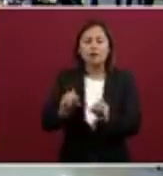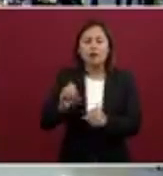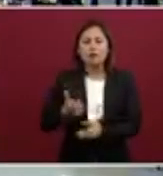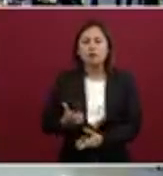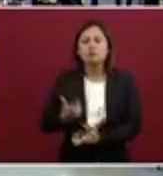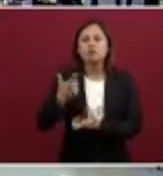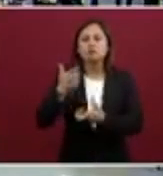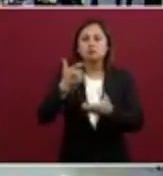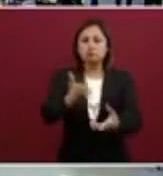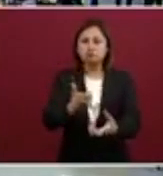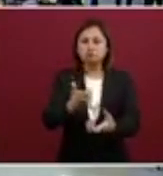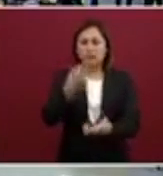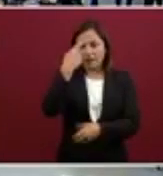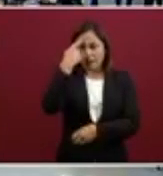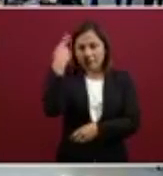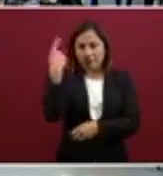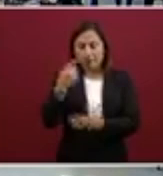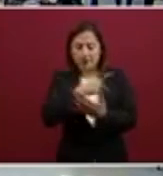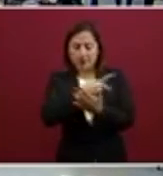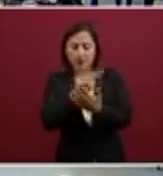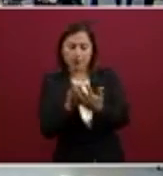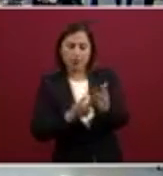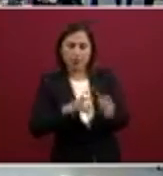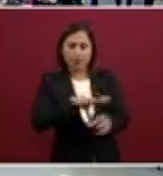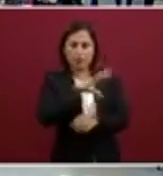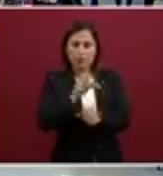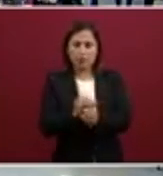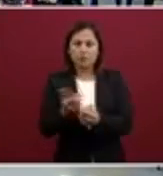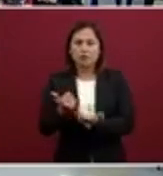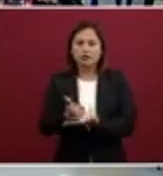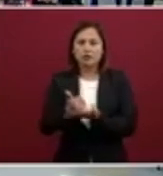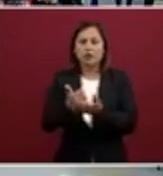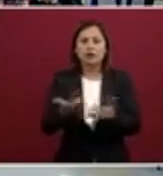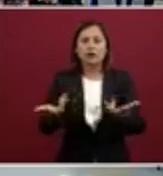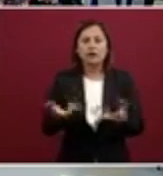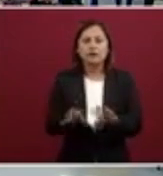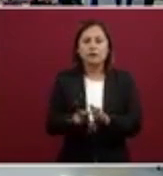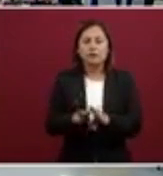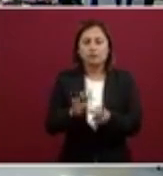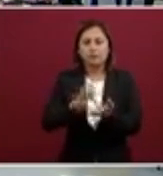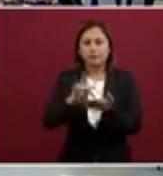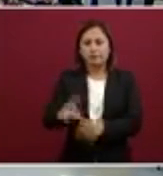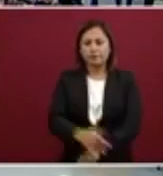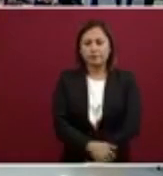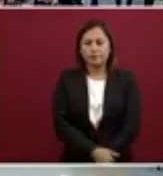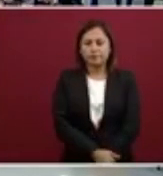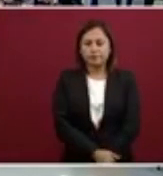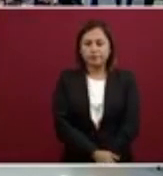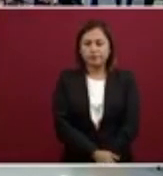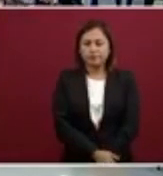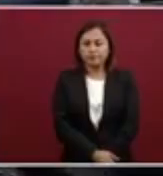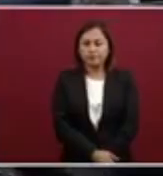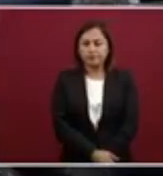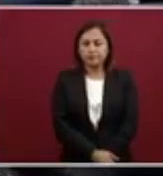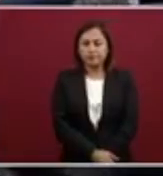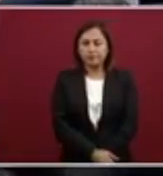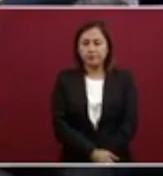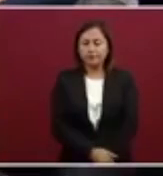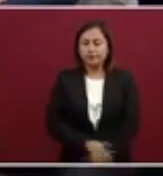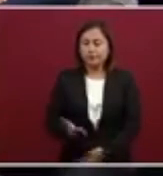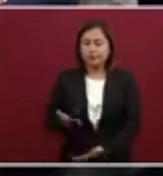requerido de inversión para el plan completo. Gracias. Le vamos a pedir a gracias. Marcelo